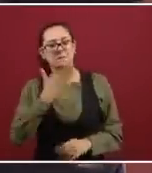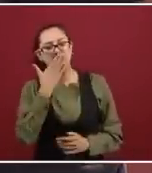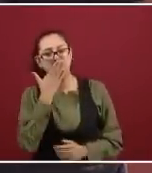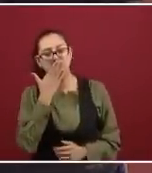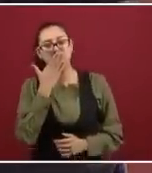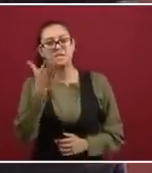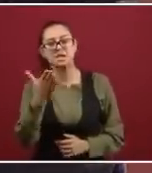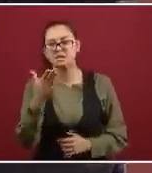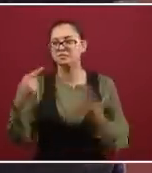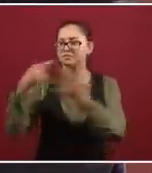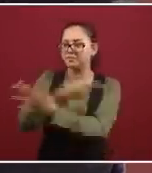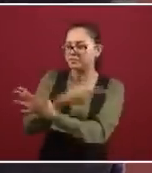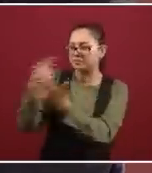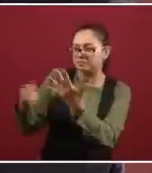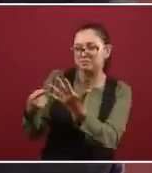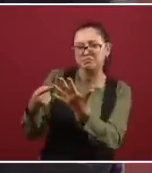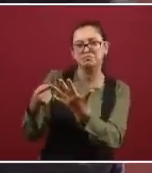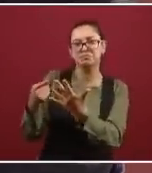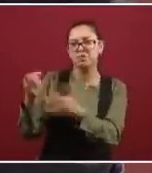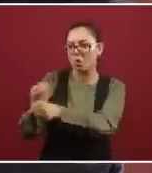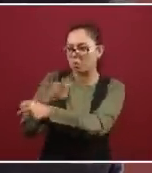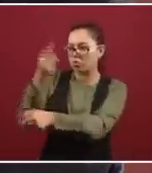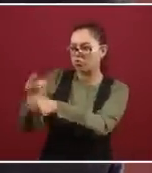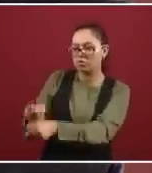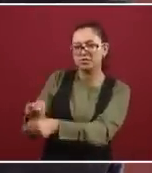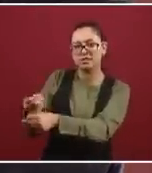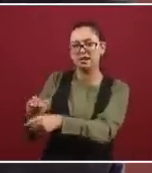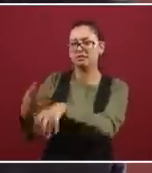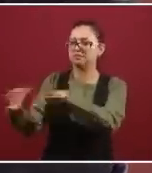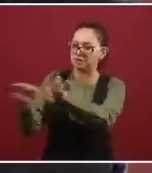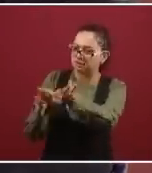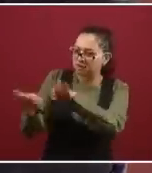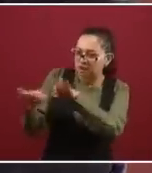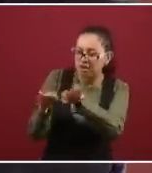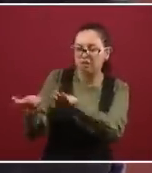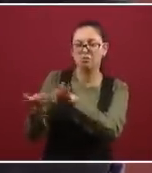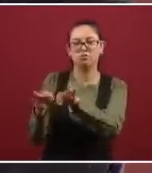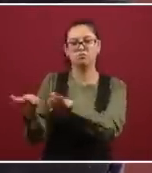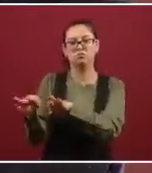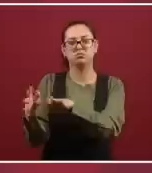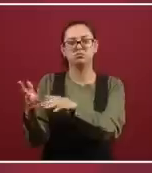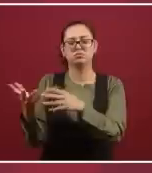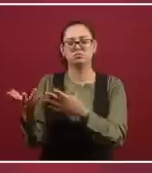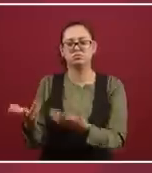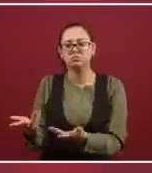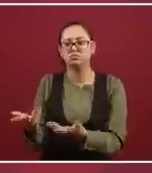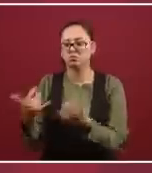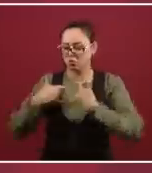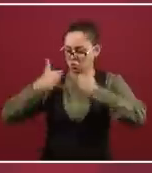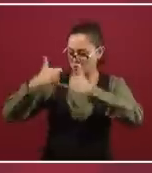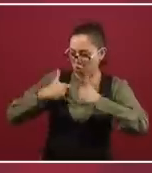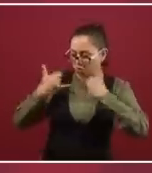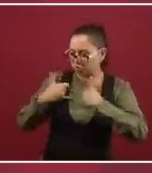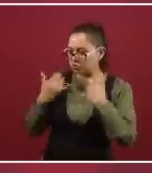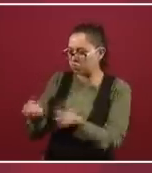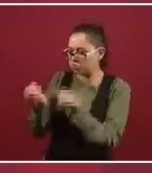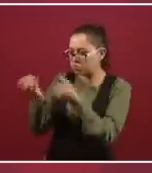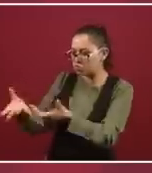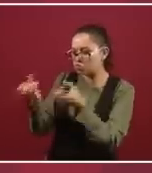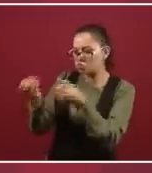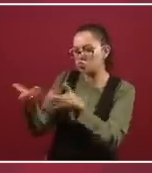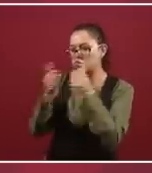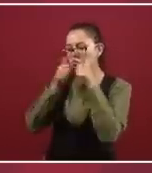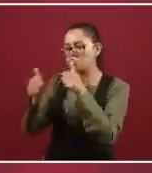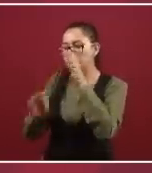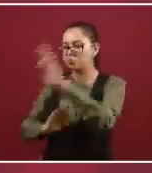si hay opciones, si hay alternativas de trabajo, si se atiende a los jóvenes,